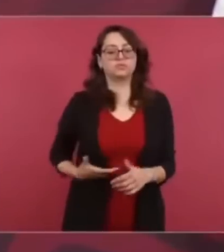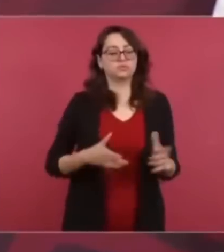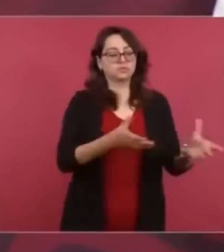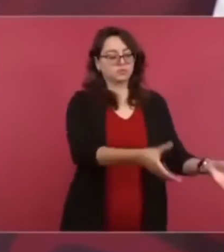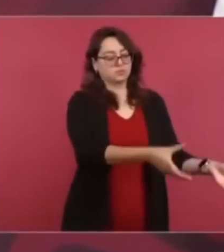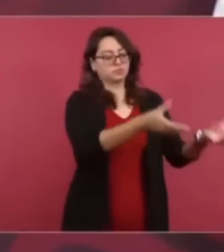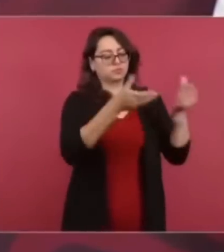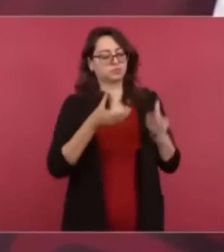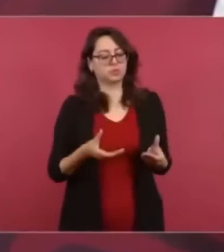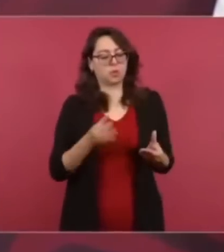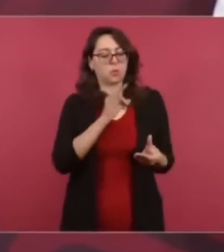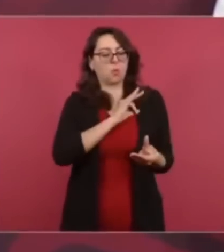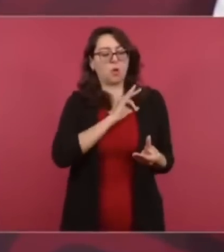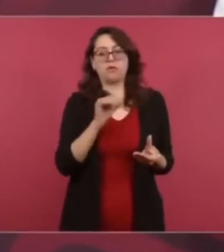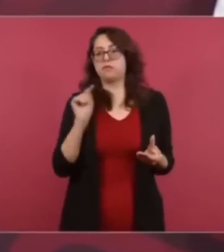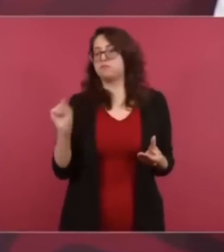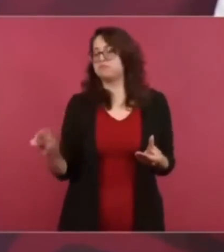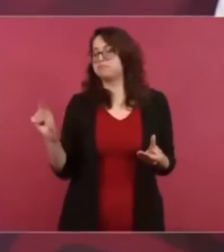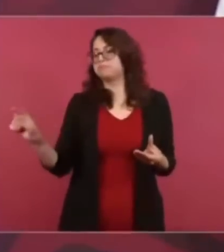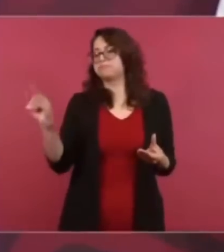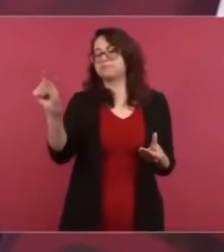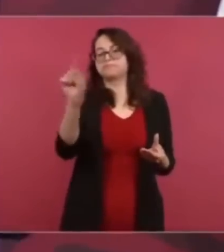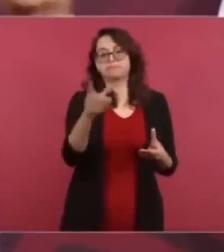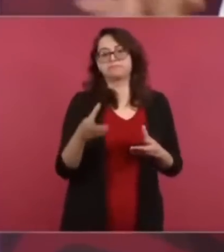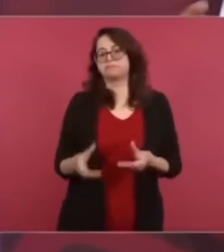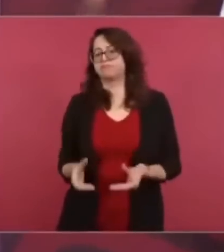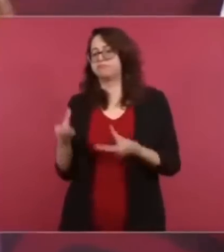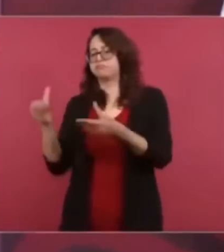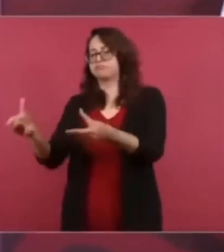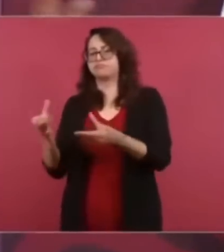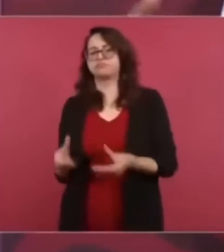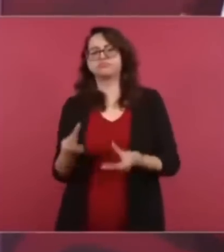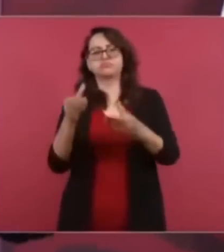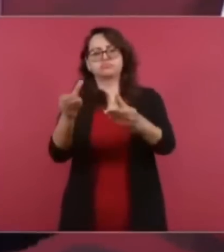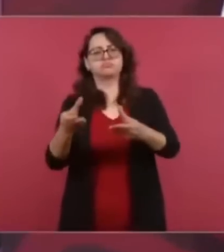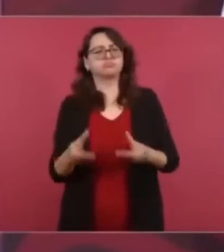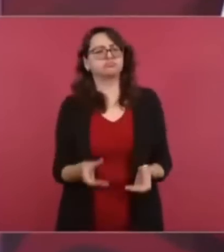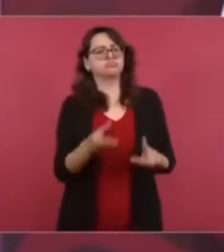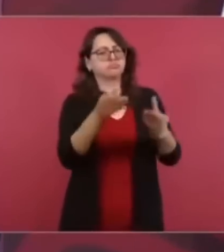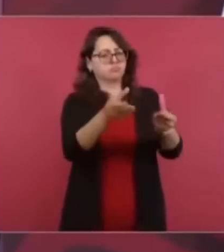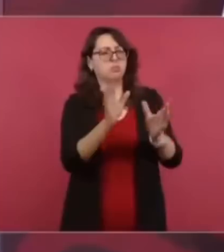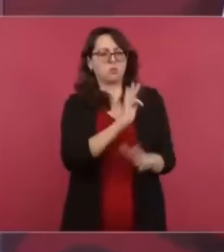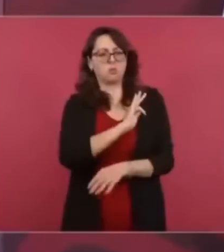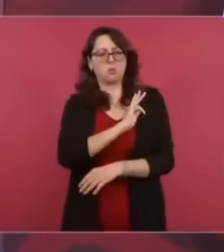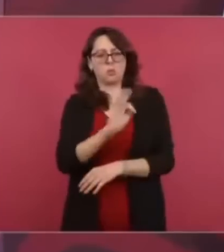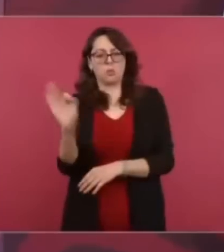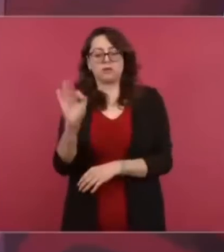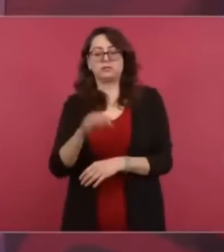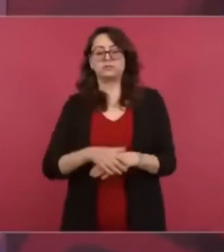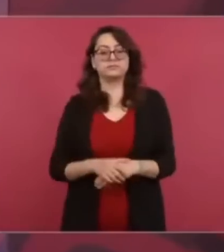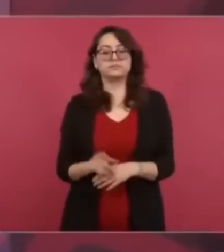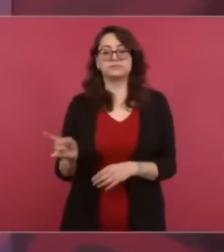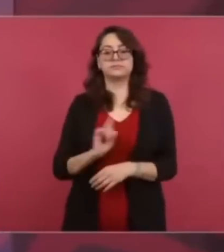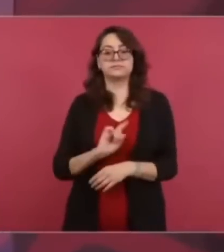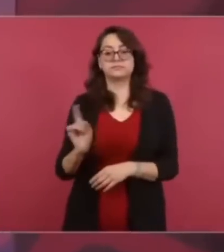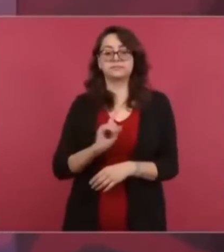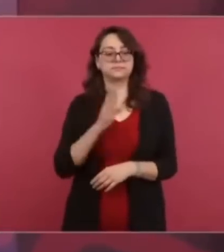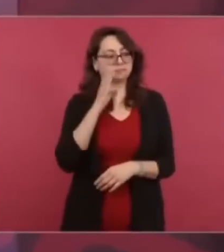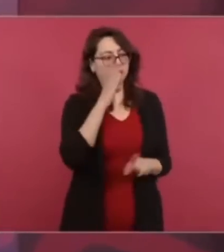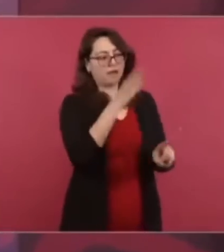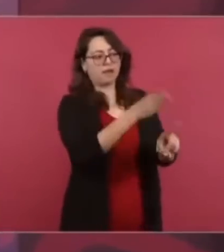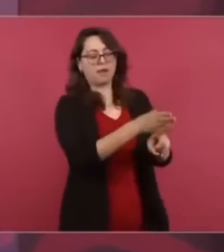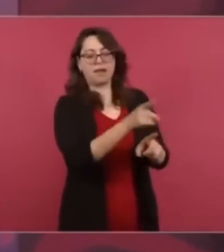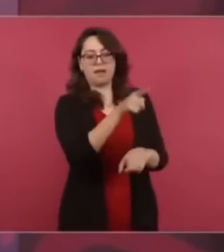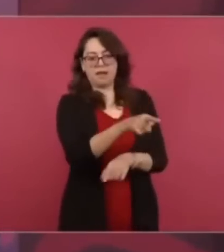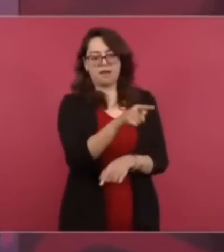a cualquier ministro. ¿Por qué no se lo entregó a otro? No, este lo pidió y se lo